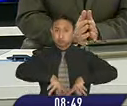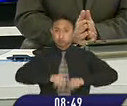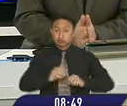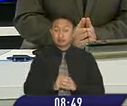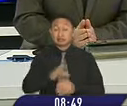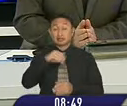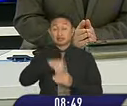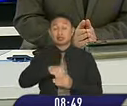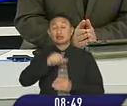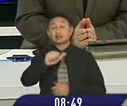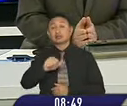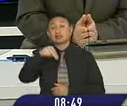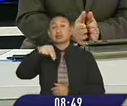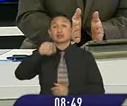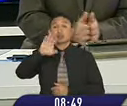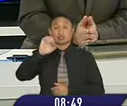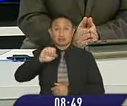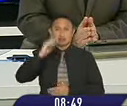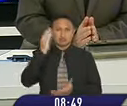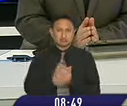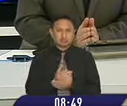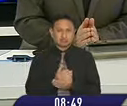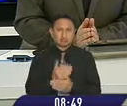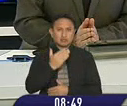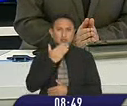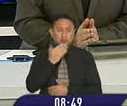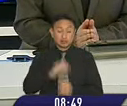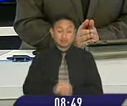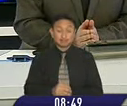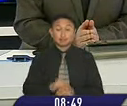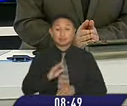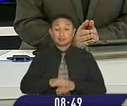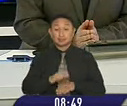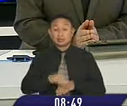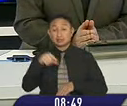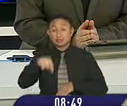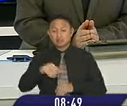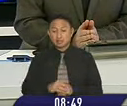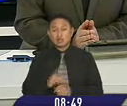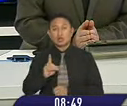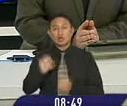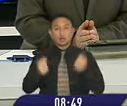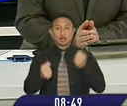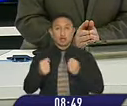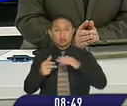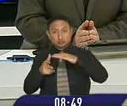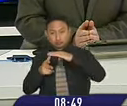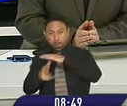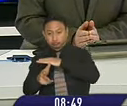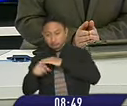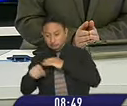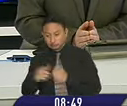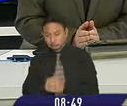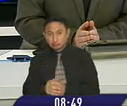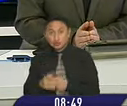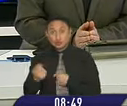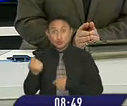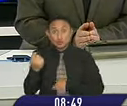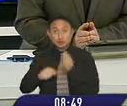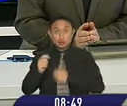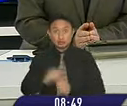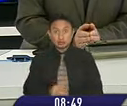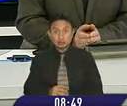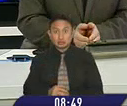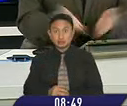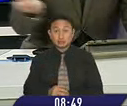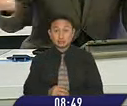la Agencia Metropolitana de Tránsito. Esto luego de que un auto que se encontraba en un patio de retención,